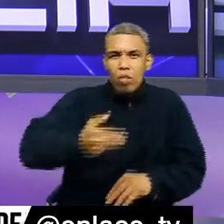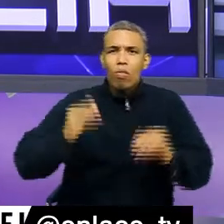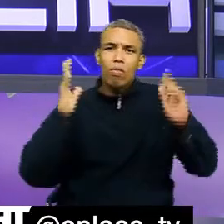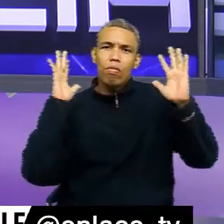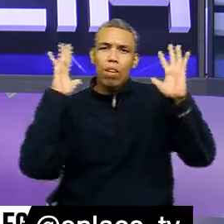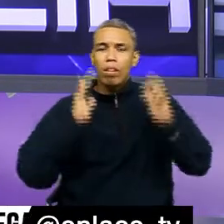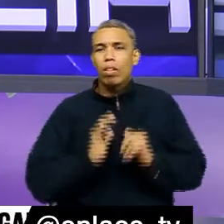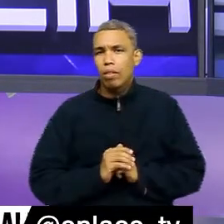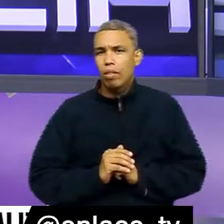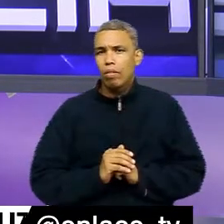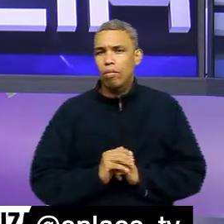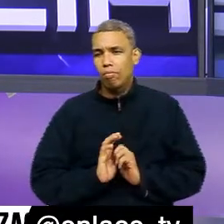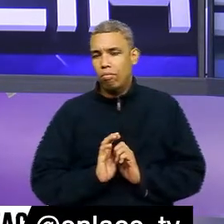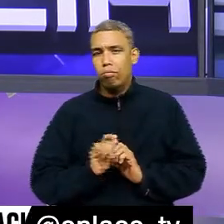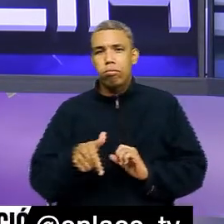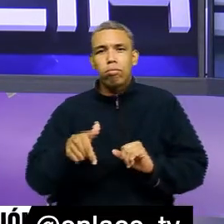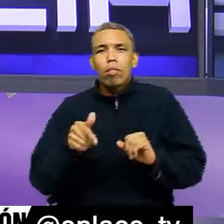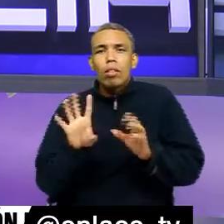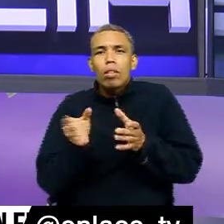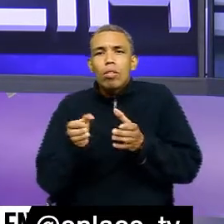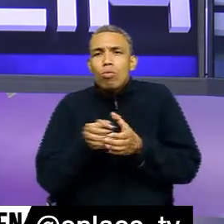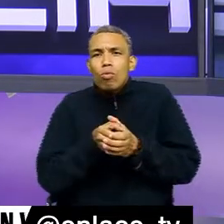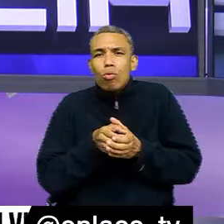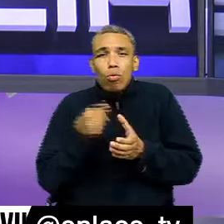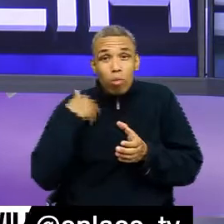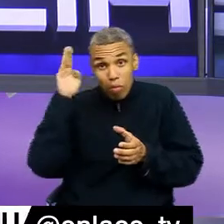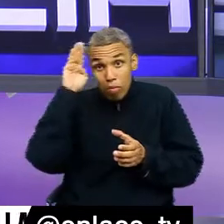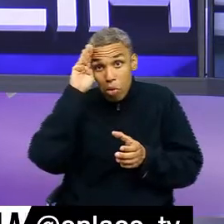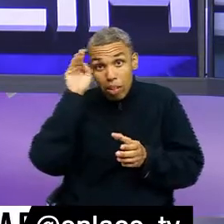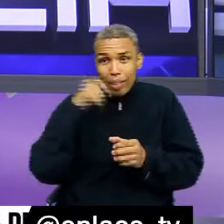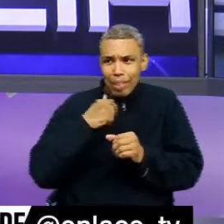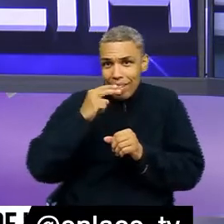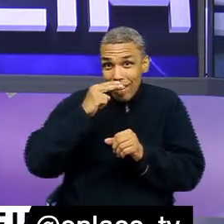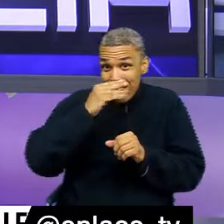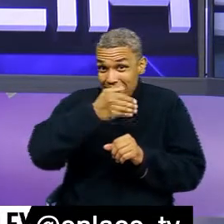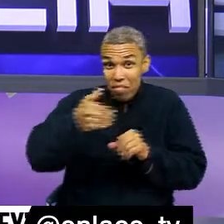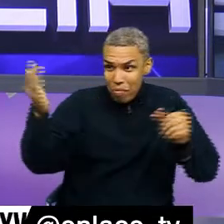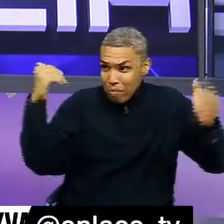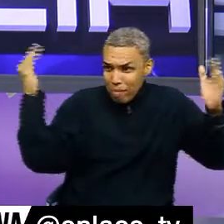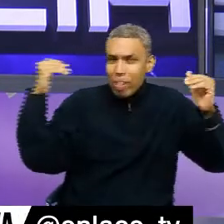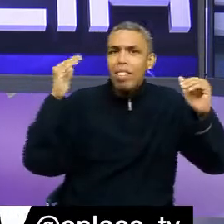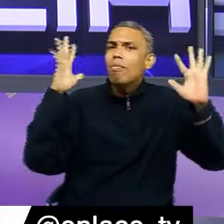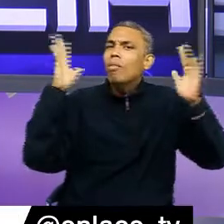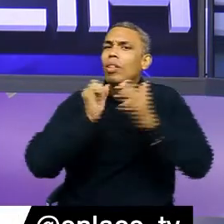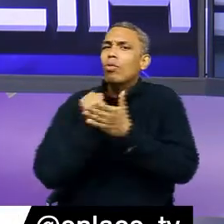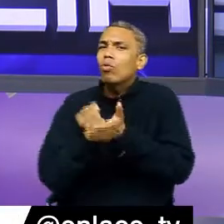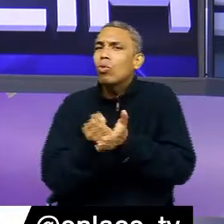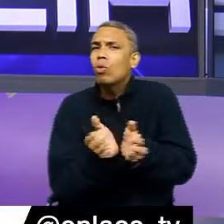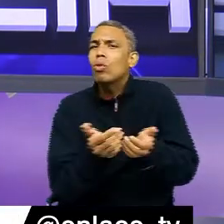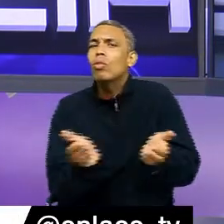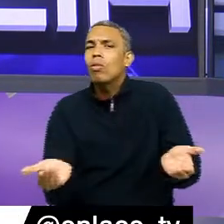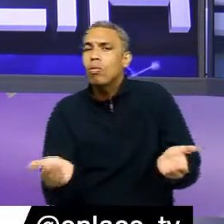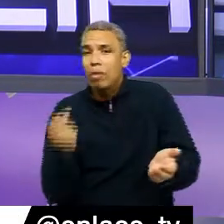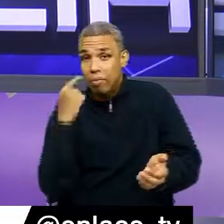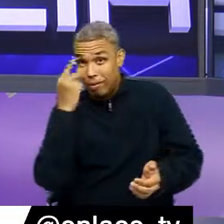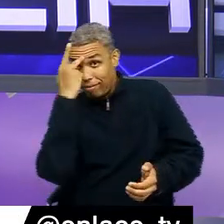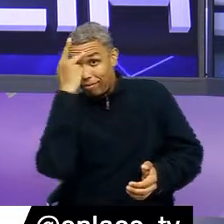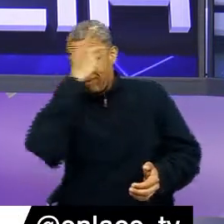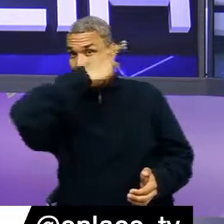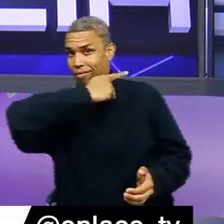Barranca Bermeja el Grupo de Operaciones Especiales de Hidrocarburos. Carol Sarmiento nos tiene detalles de cómo terminó este festejo con los niños de este